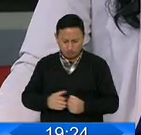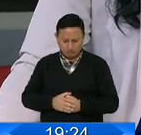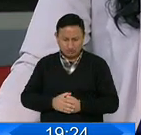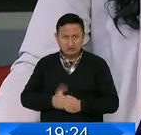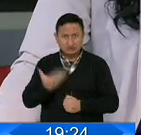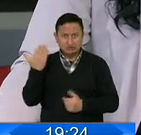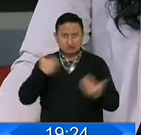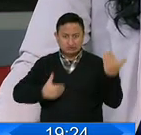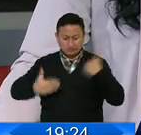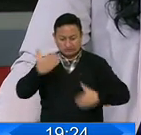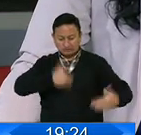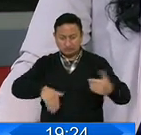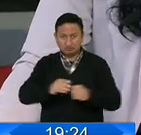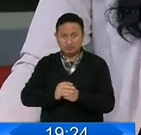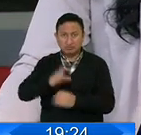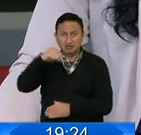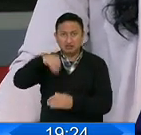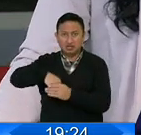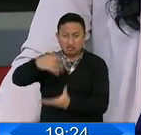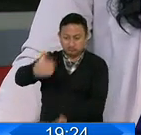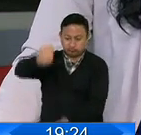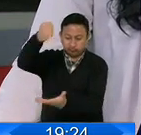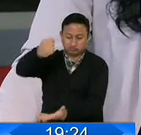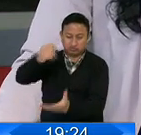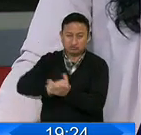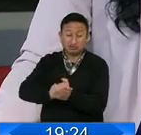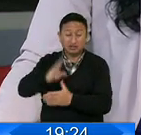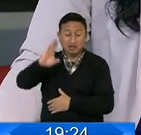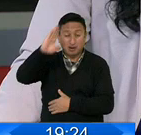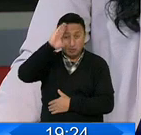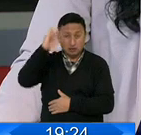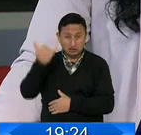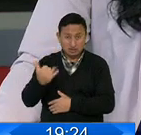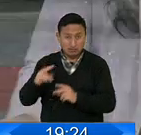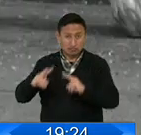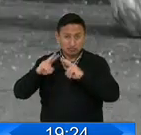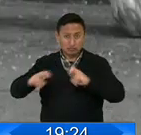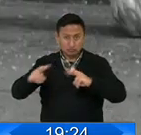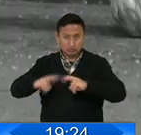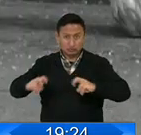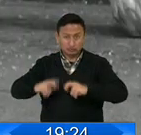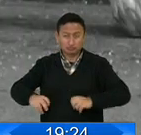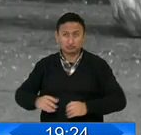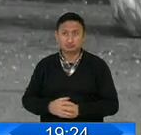de varios sacos de yute. La policía investiga el caso.